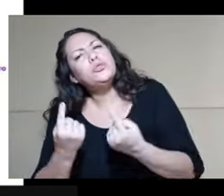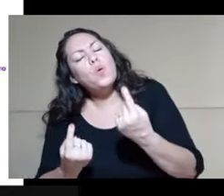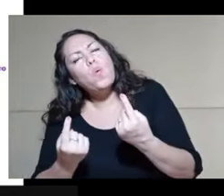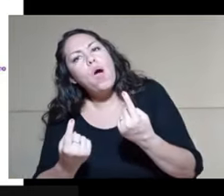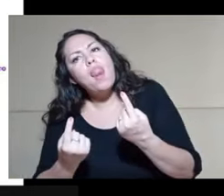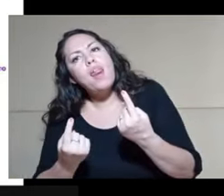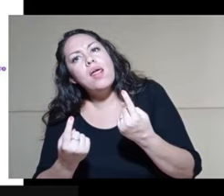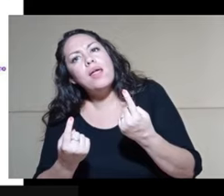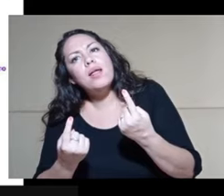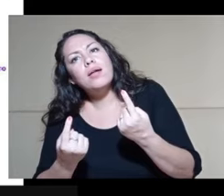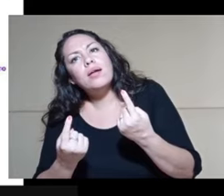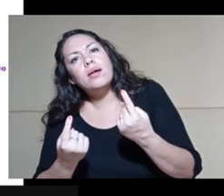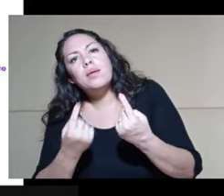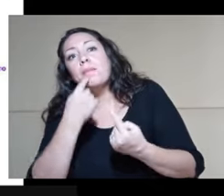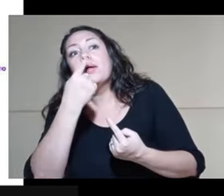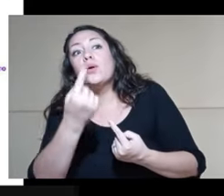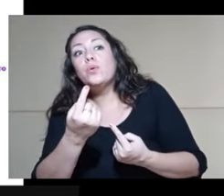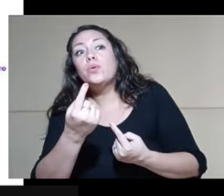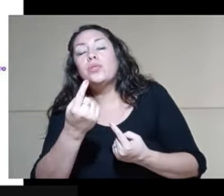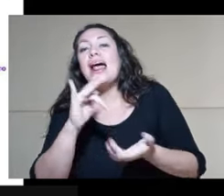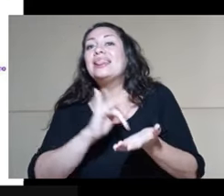dije recién? ¿Qué información lleva el espinotalámico anterior?